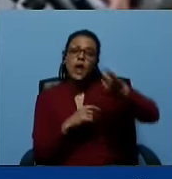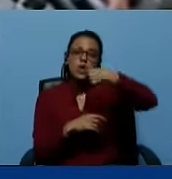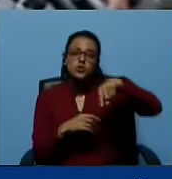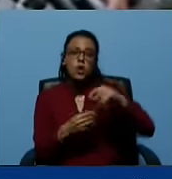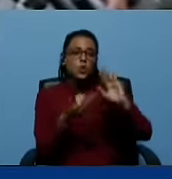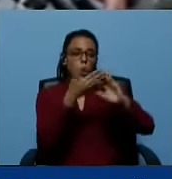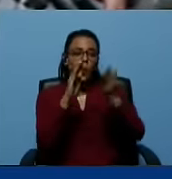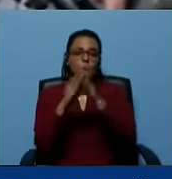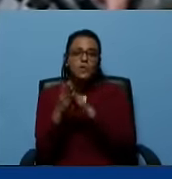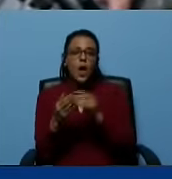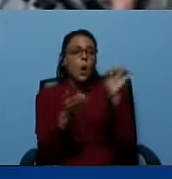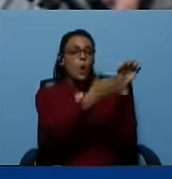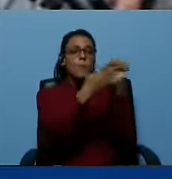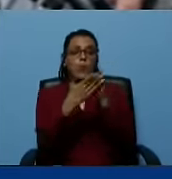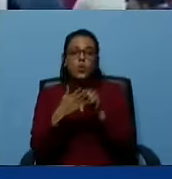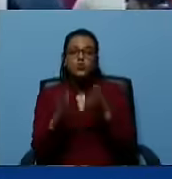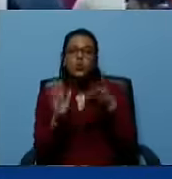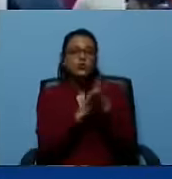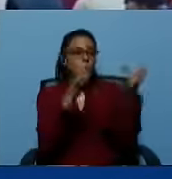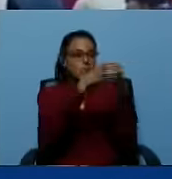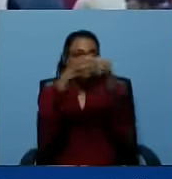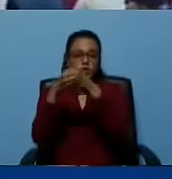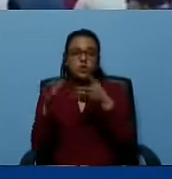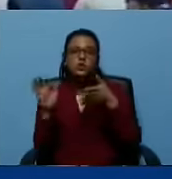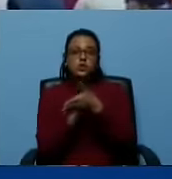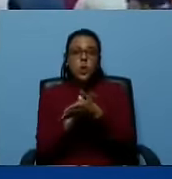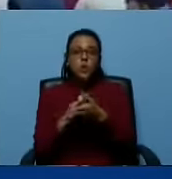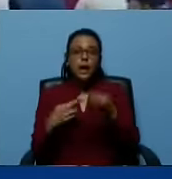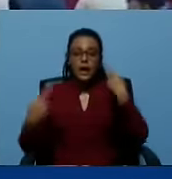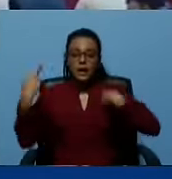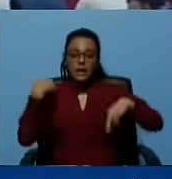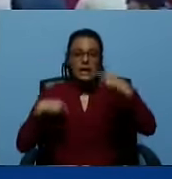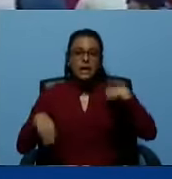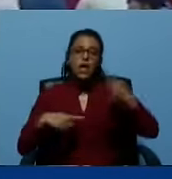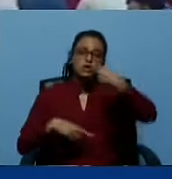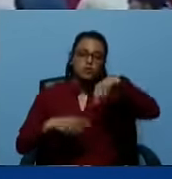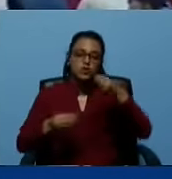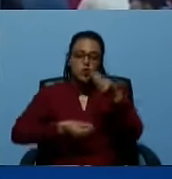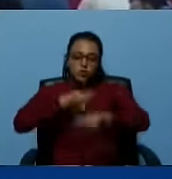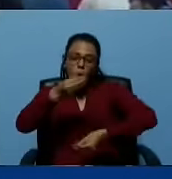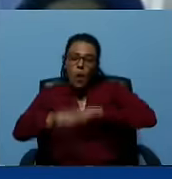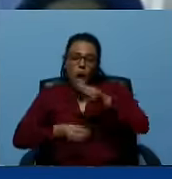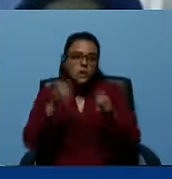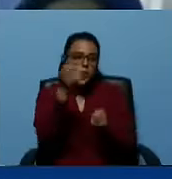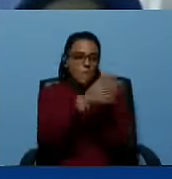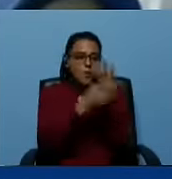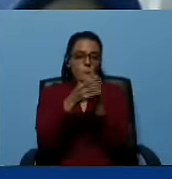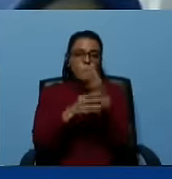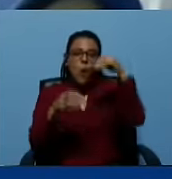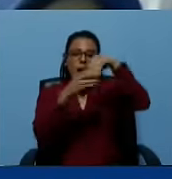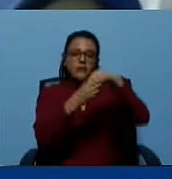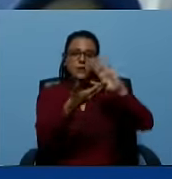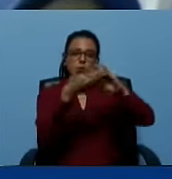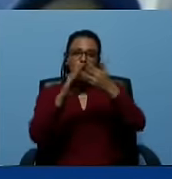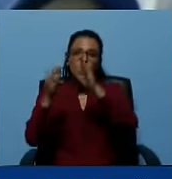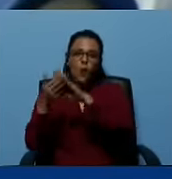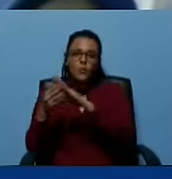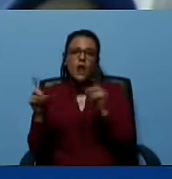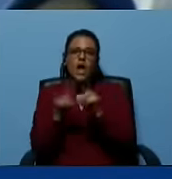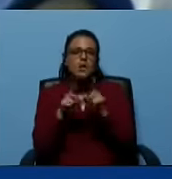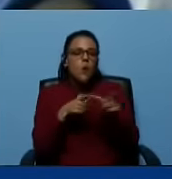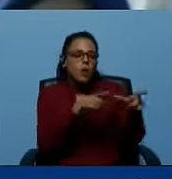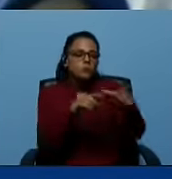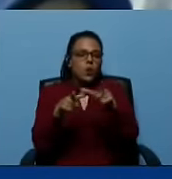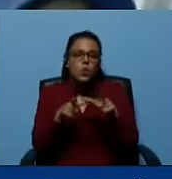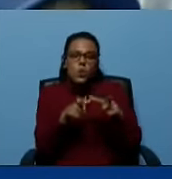puntos de recreación, los núcleos de recreación comunitaria son puntos que nosotros estipulamos en estas comunidades como la célula